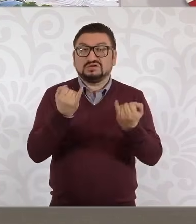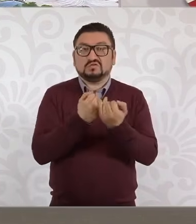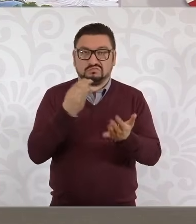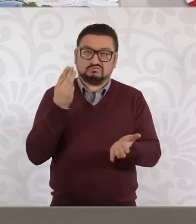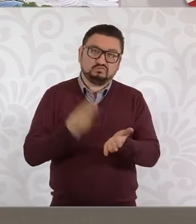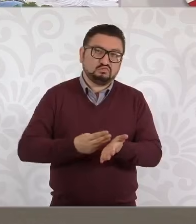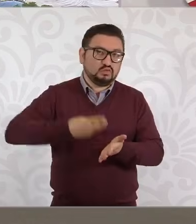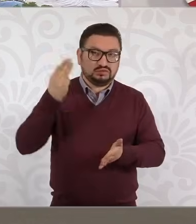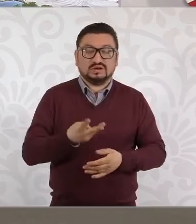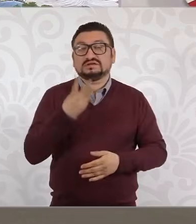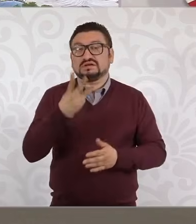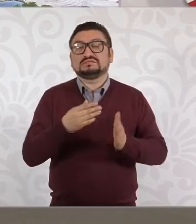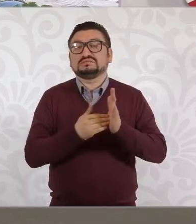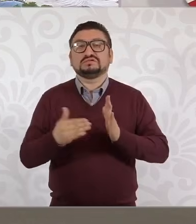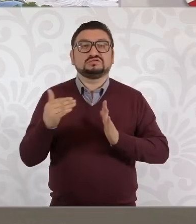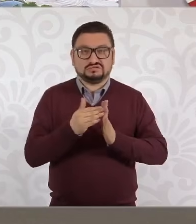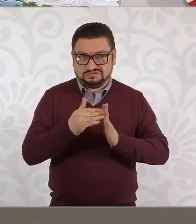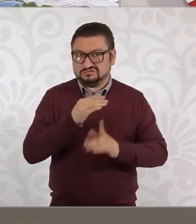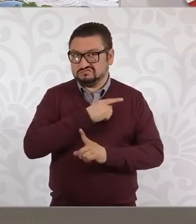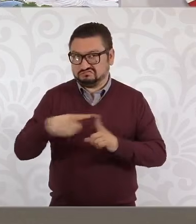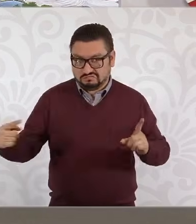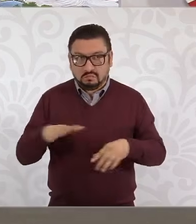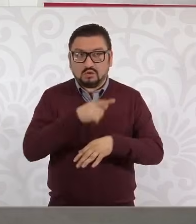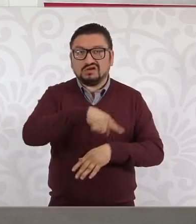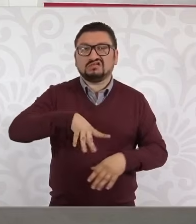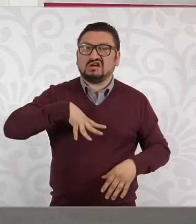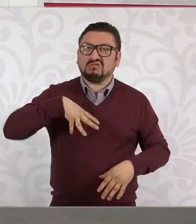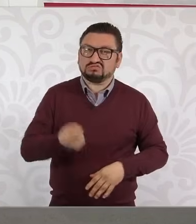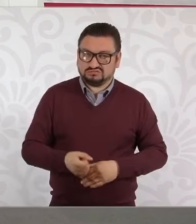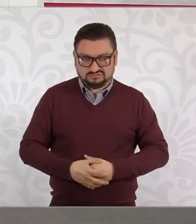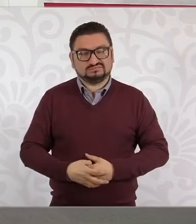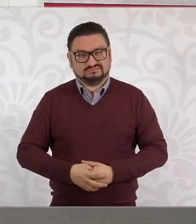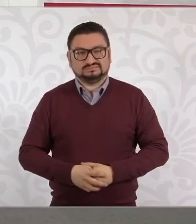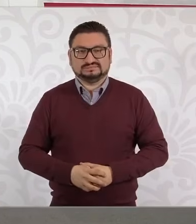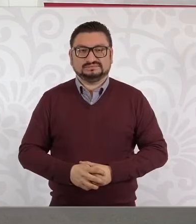hasta 3,5 millones de pesos para estos casos de abuso. Adelante, por favor.